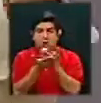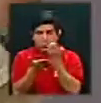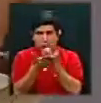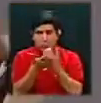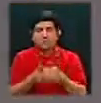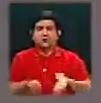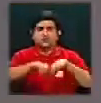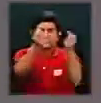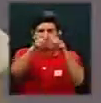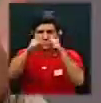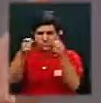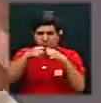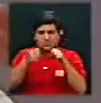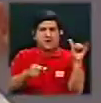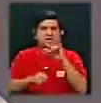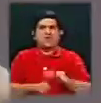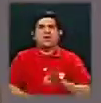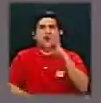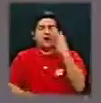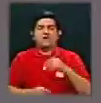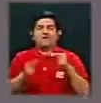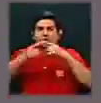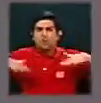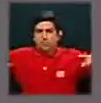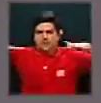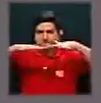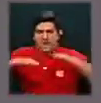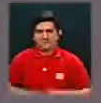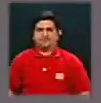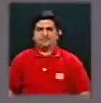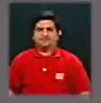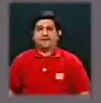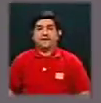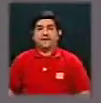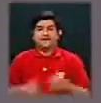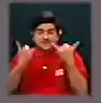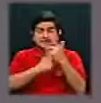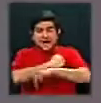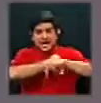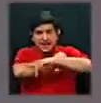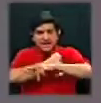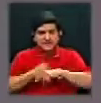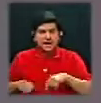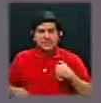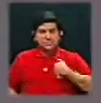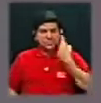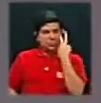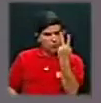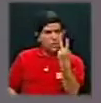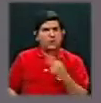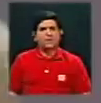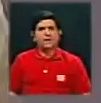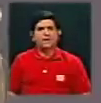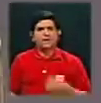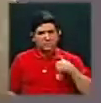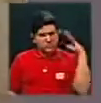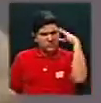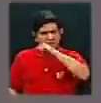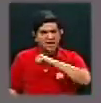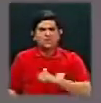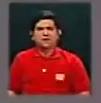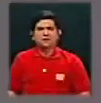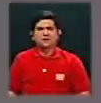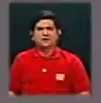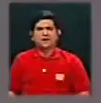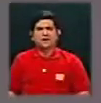están desmembrados entre sí, como en sentido geográfico, porque en el territorio uno puede observar eso, uno puede observar cómo en el